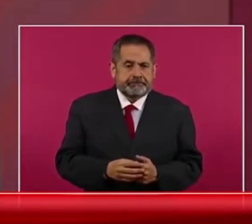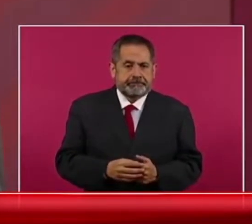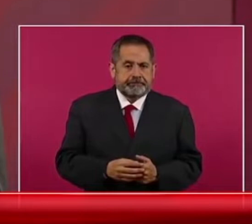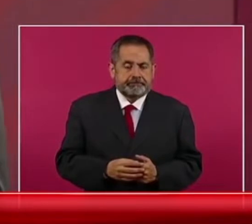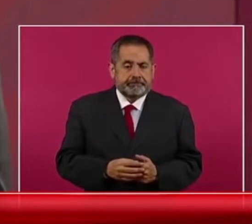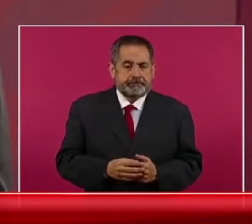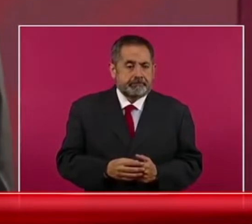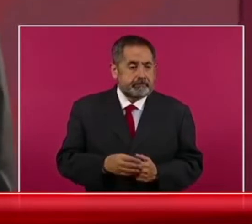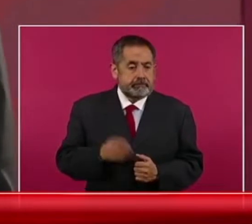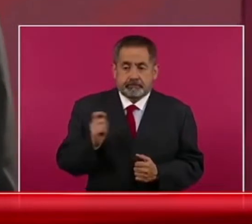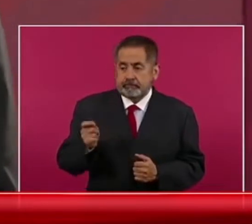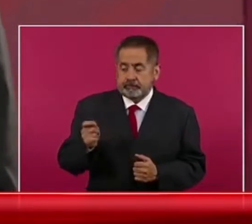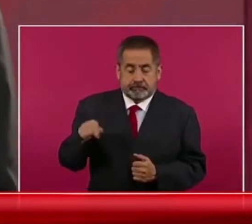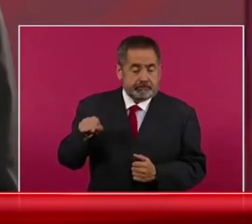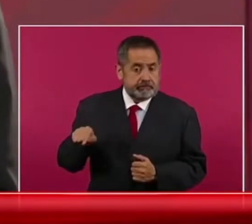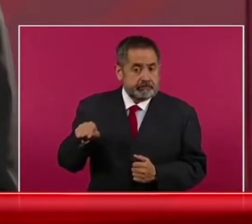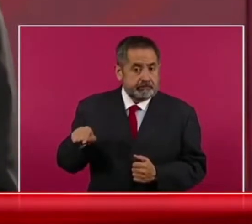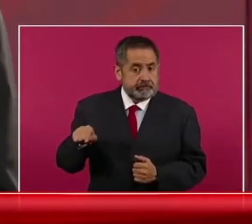inversión